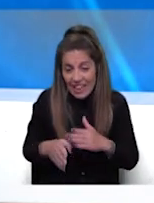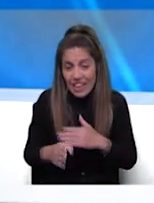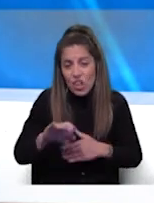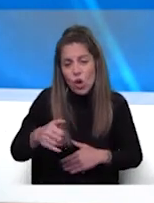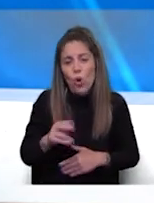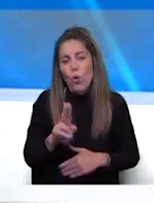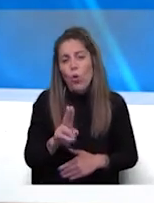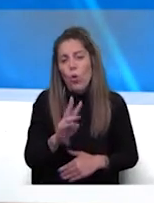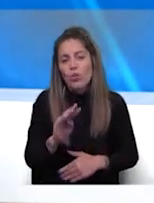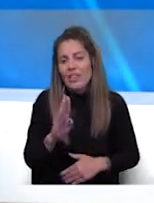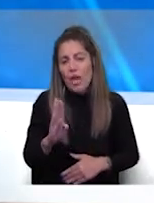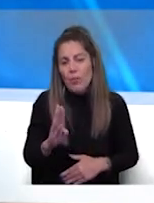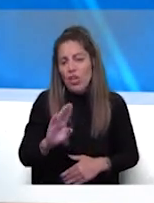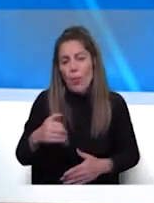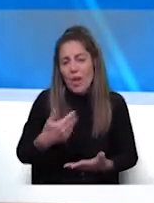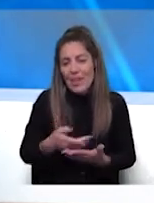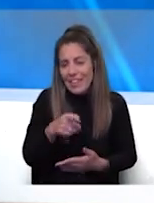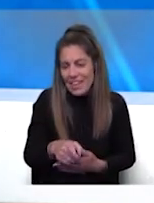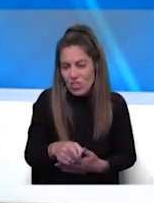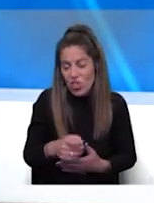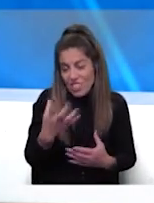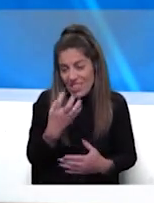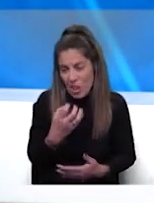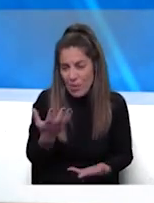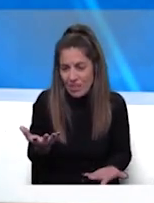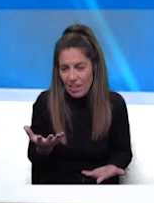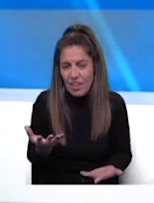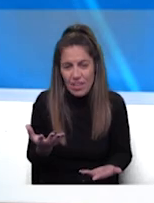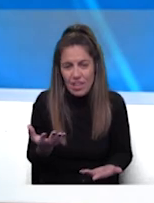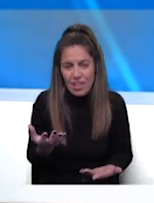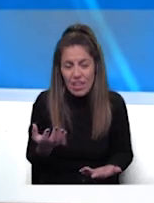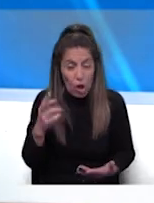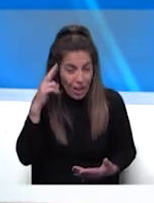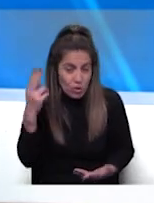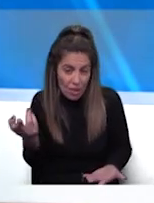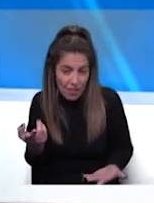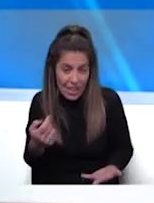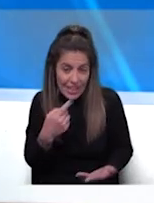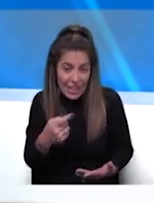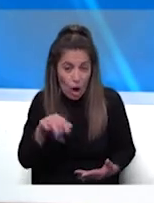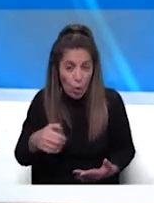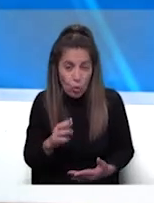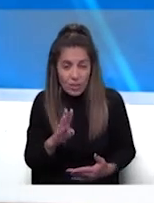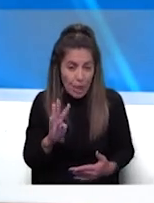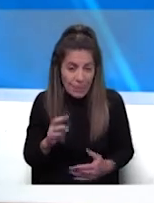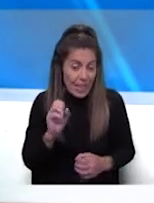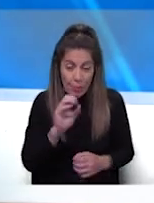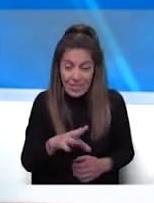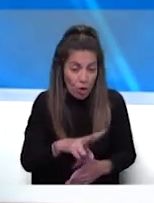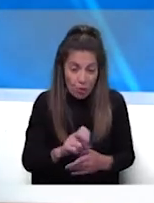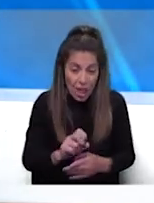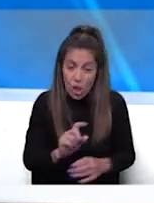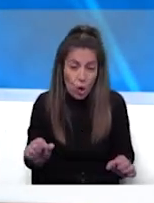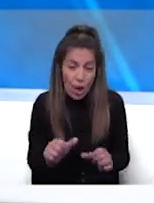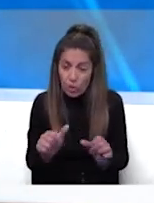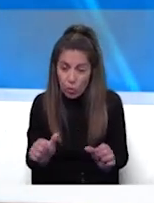que nadie va a plantear eso seriamente, que lo razonable es que digan, la JUTEP tiene que pasarlo, no tiene que actuar en